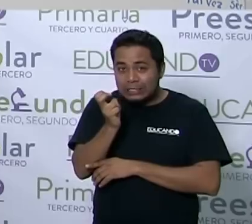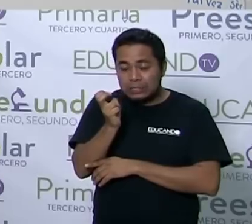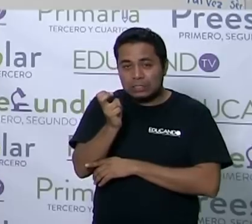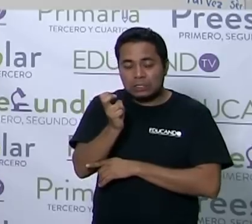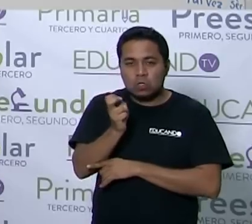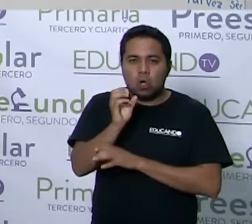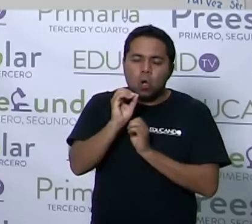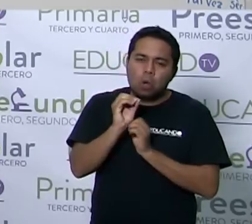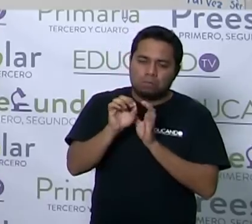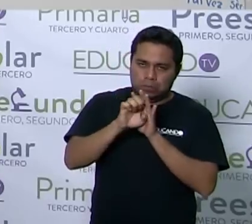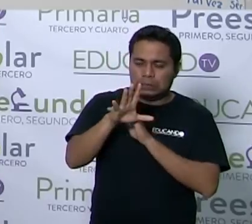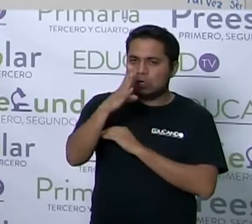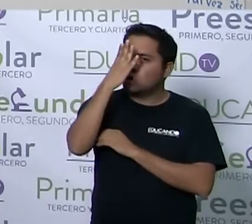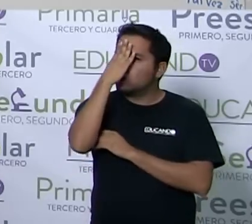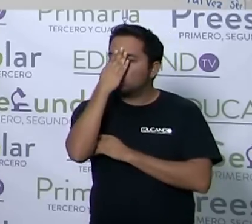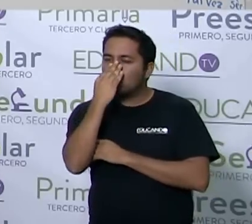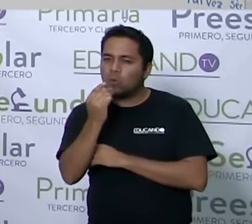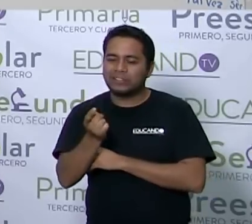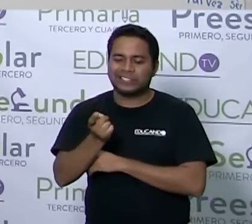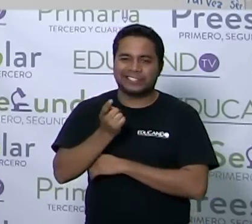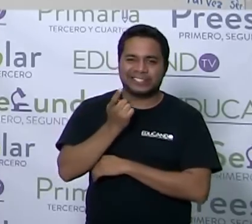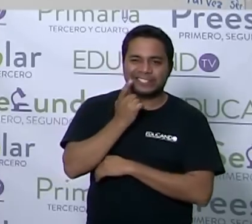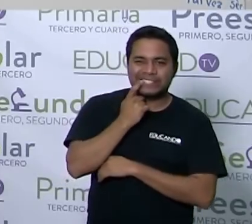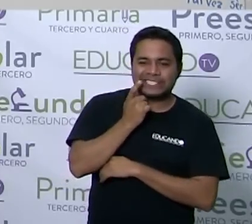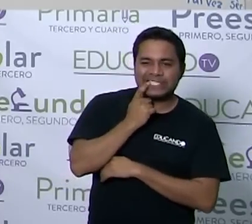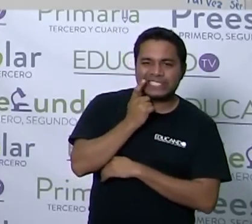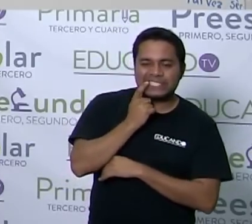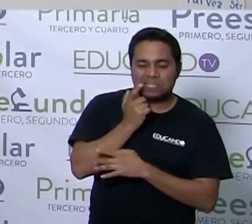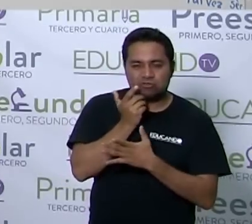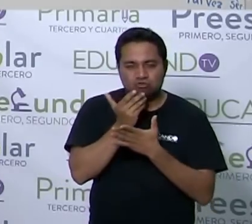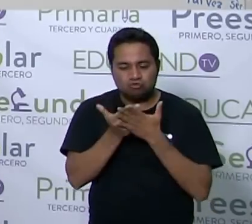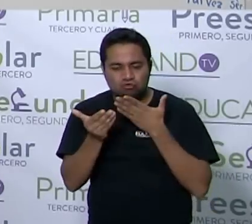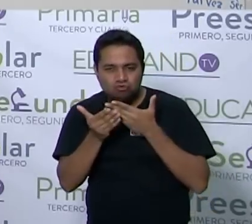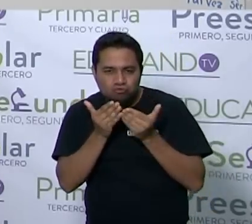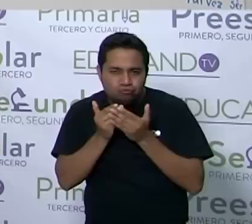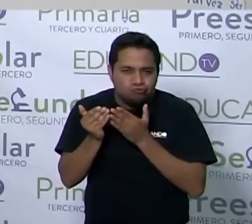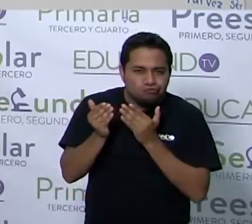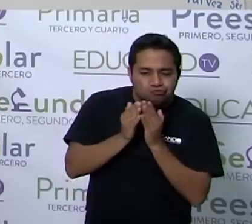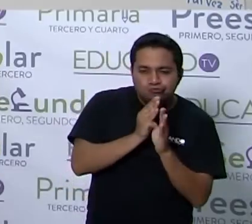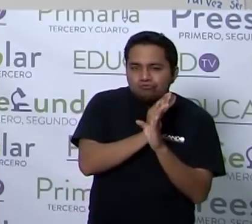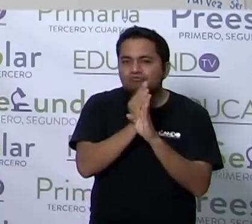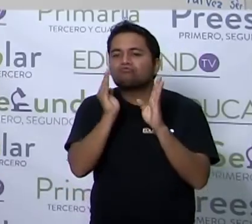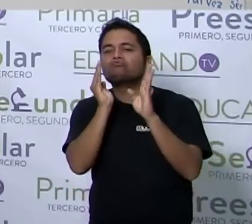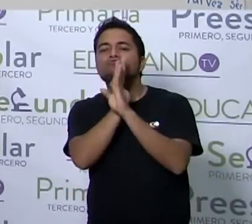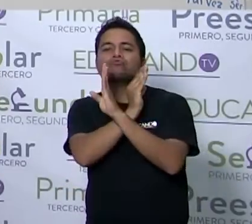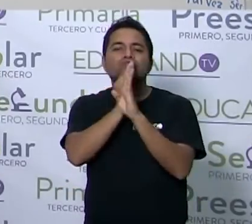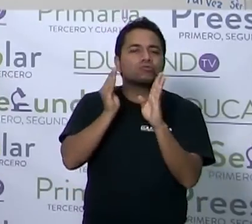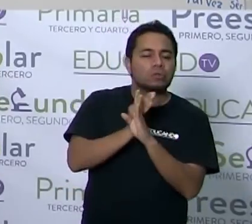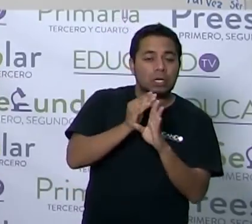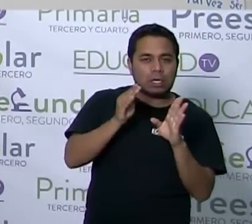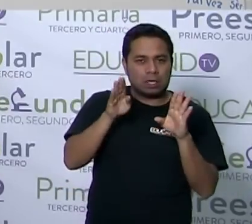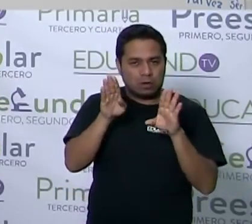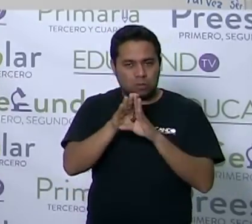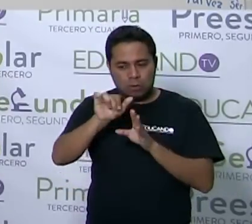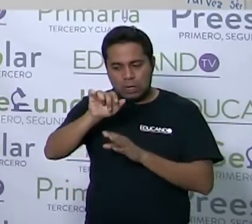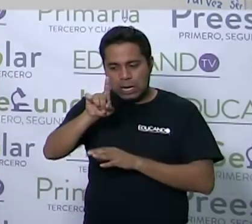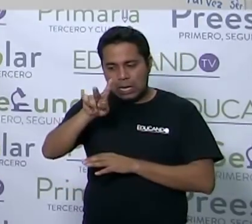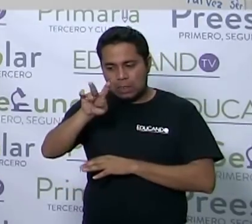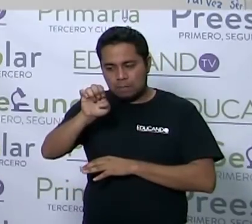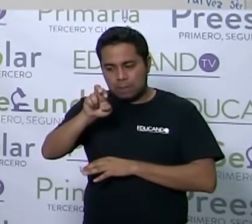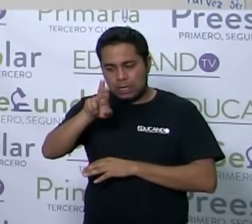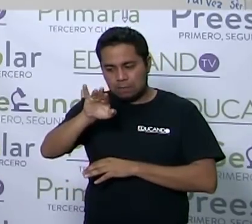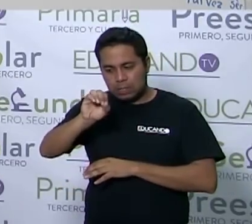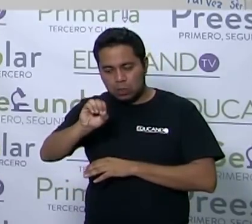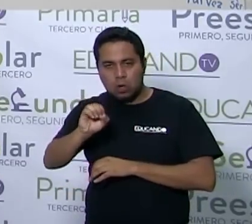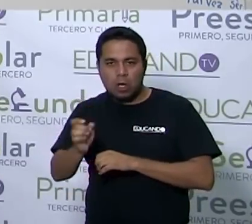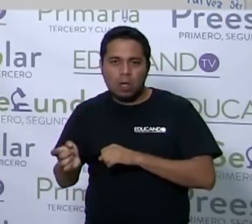o el lobo astuto actúa sigilosamente, nos podemos dar cuenta cómo el adverbio